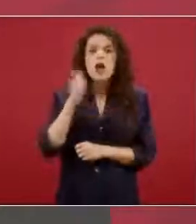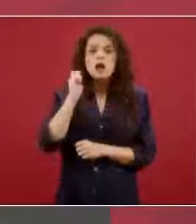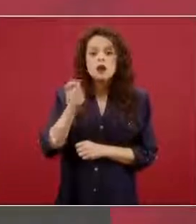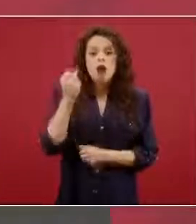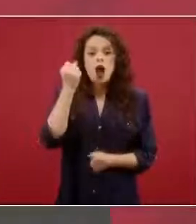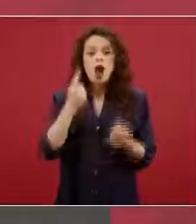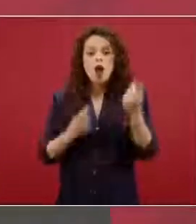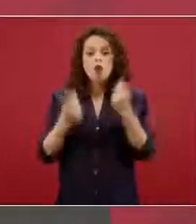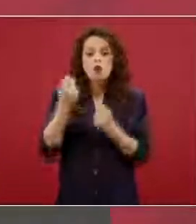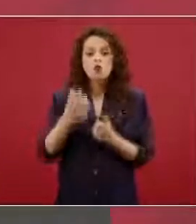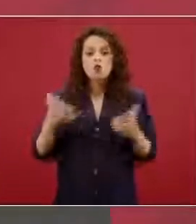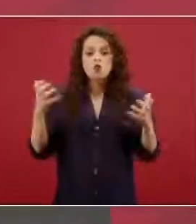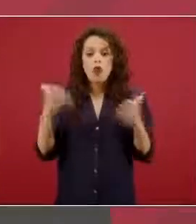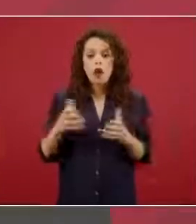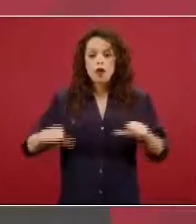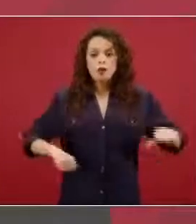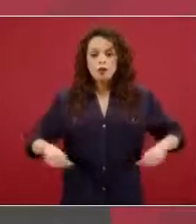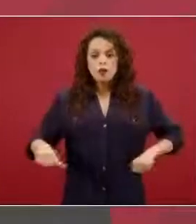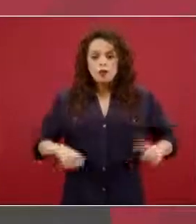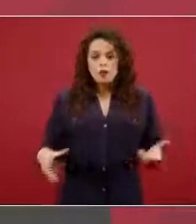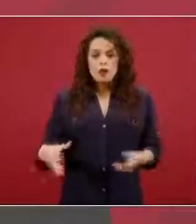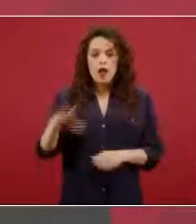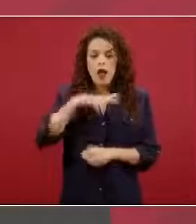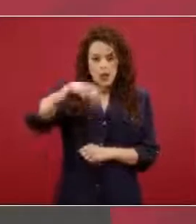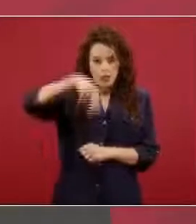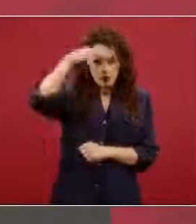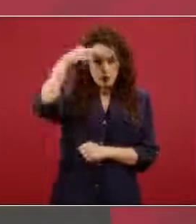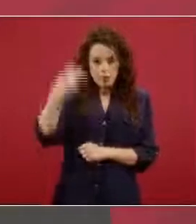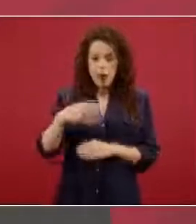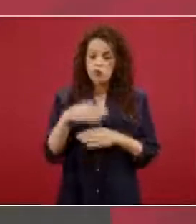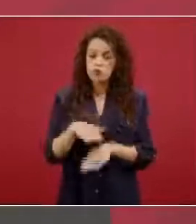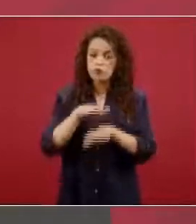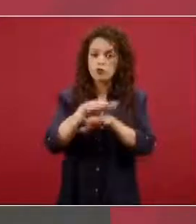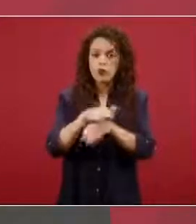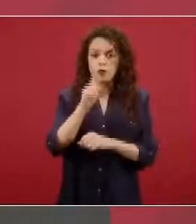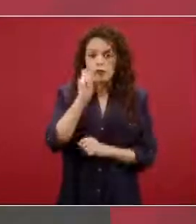intervenciones o comportamientos que tiene México respecto a su